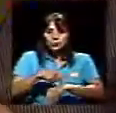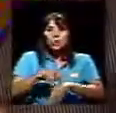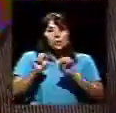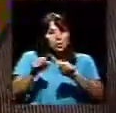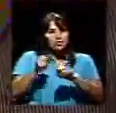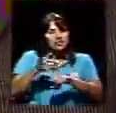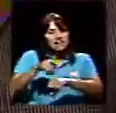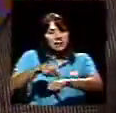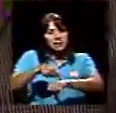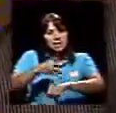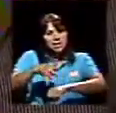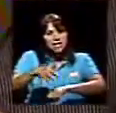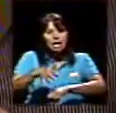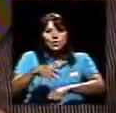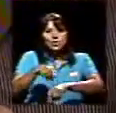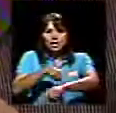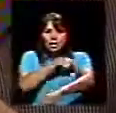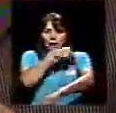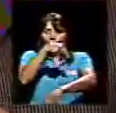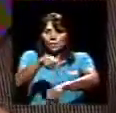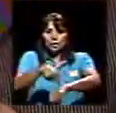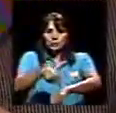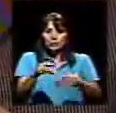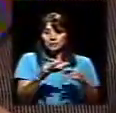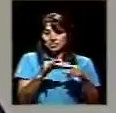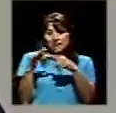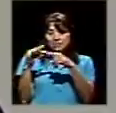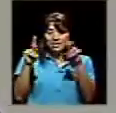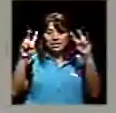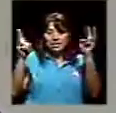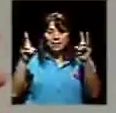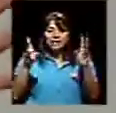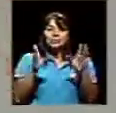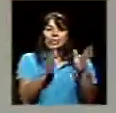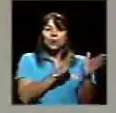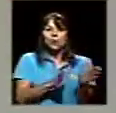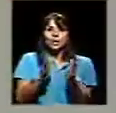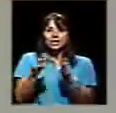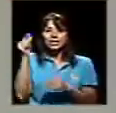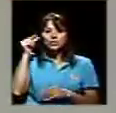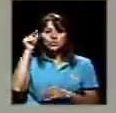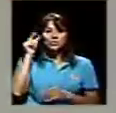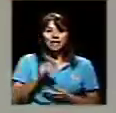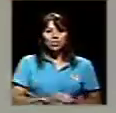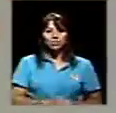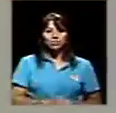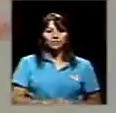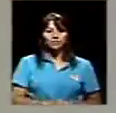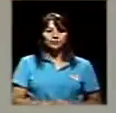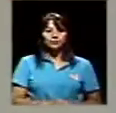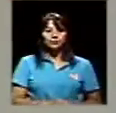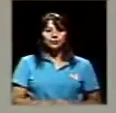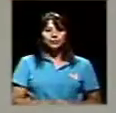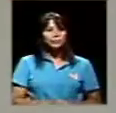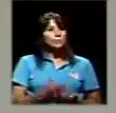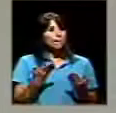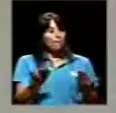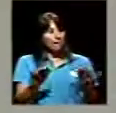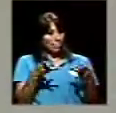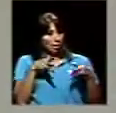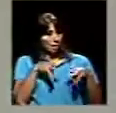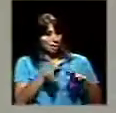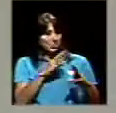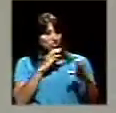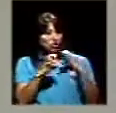largo plazo, particularmente en materia de organización del Estado. Los medios a mí me habían dado una visión distorsionada